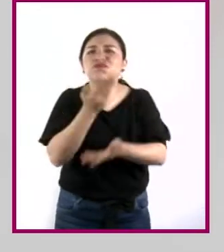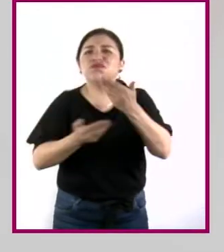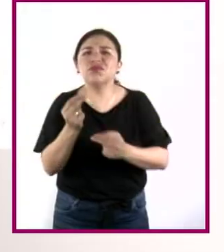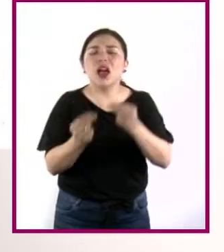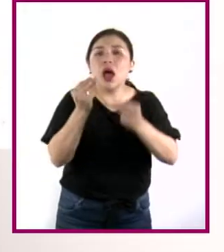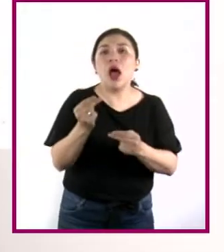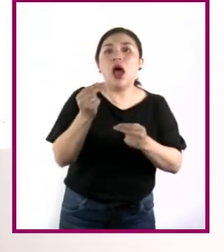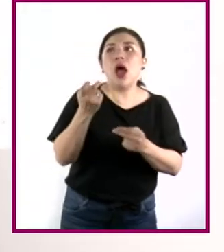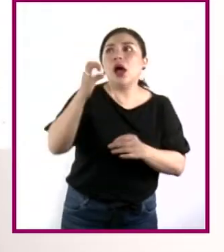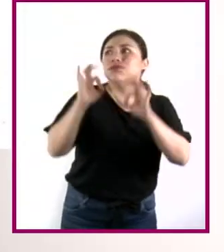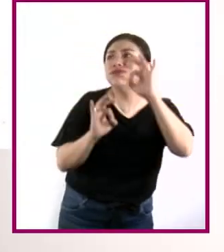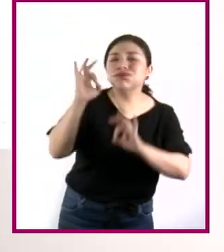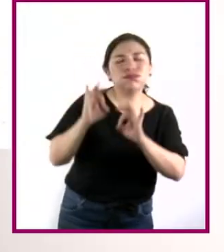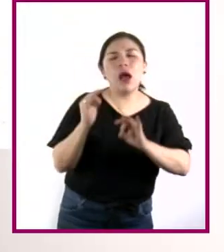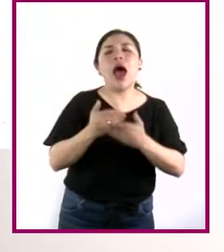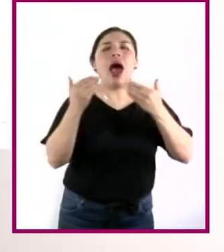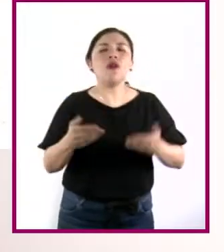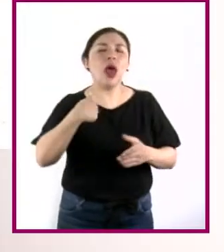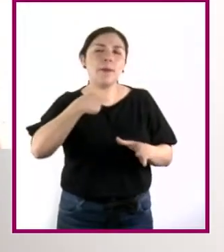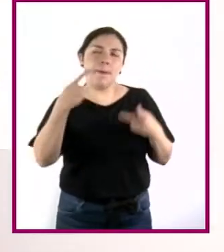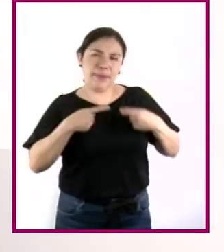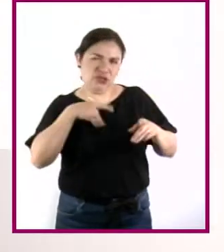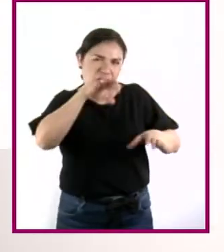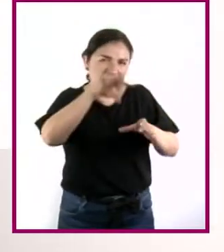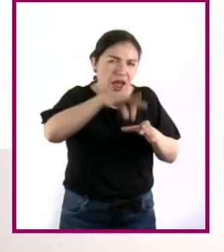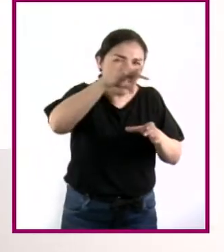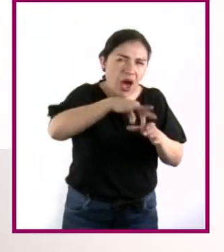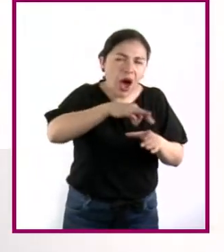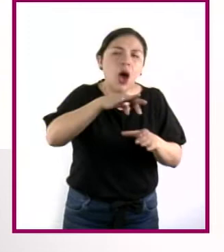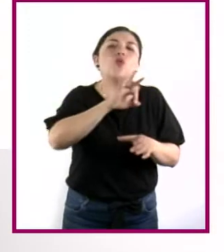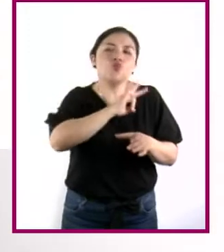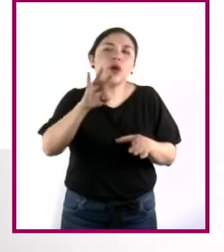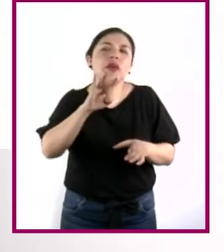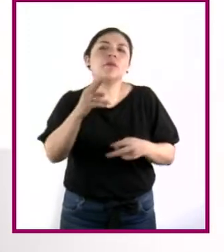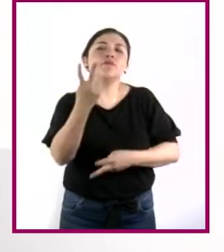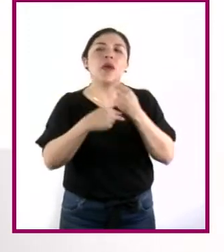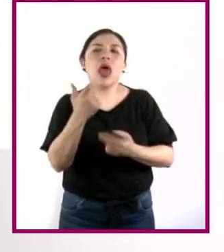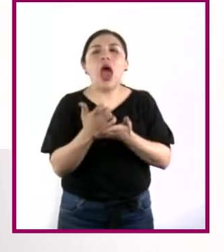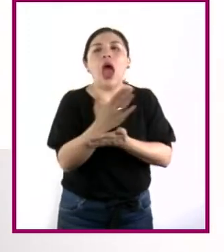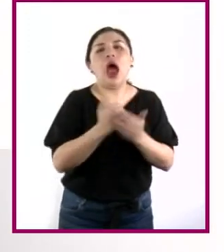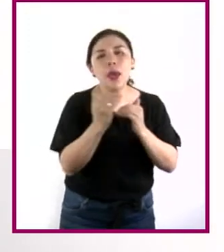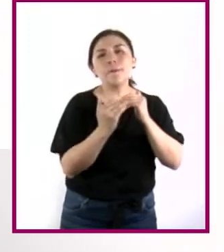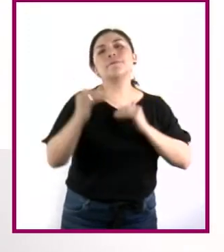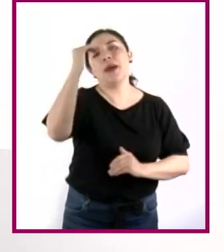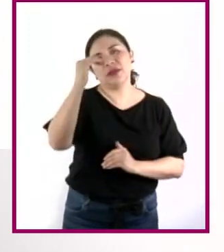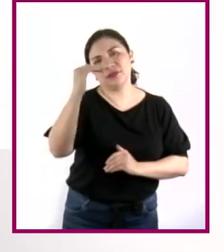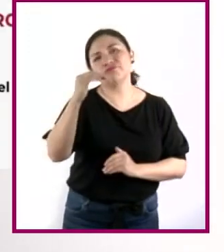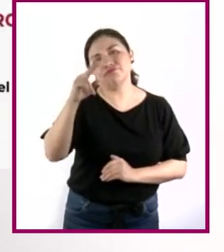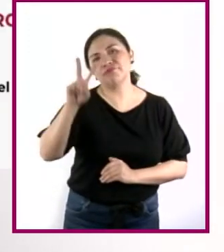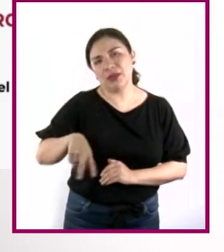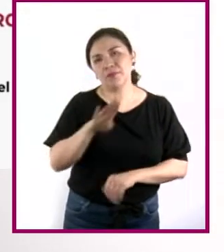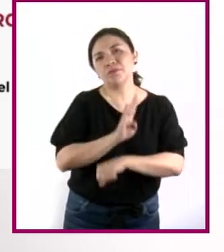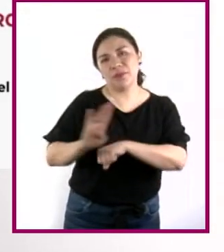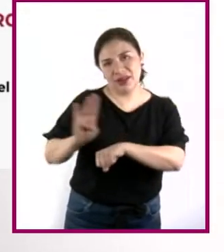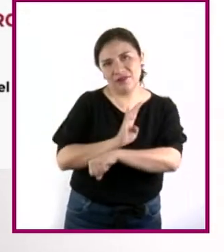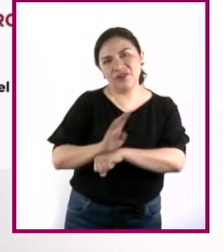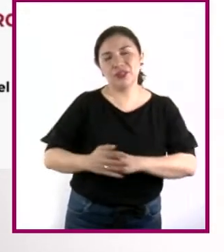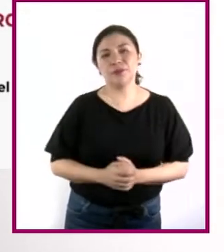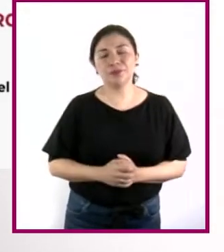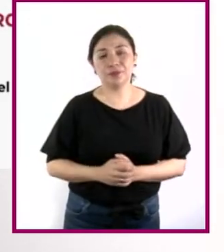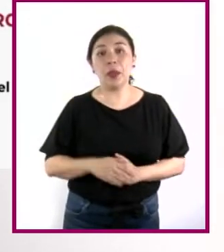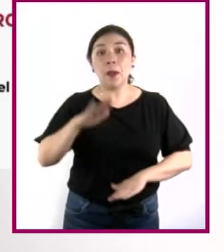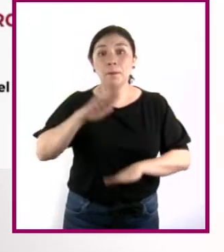pues sean mucho más elevados para el propio trabajador, ¿no? El aumento de